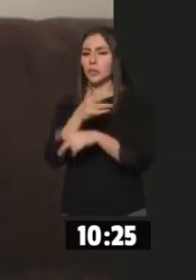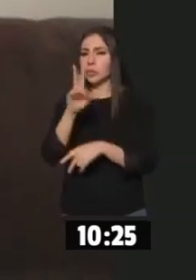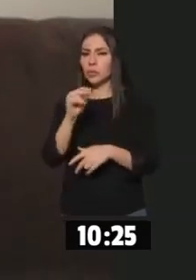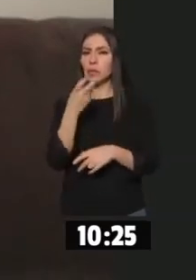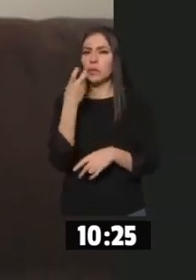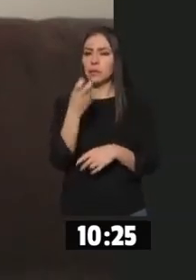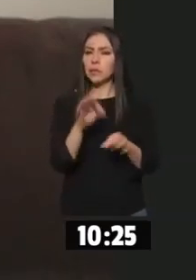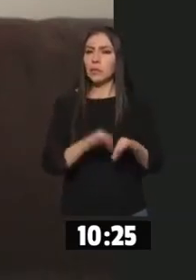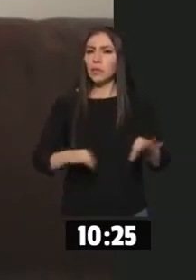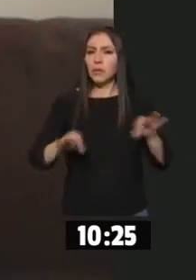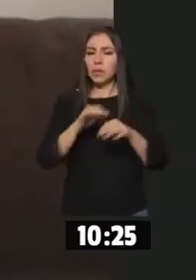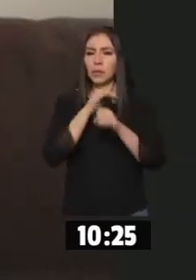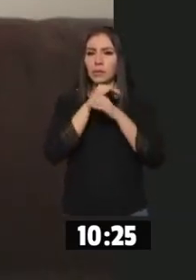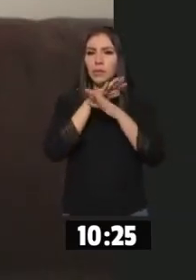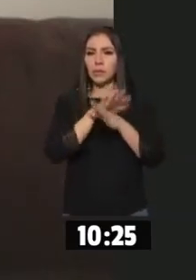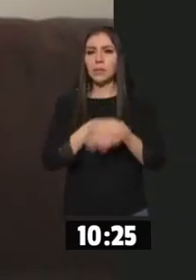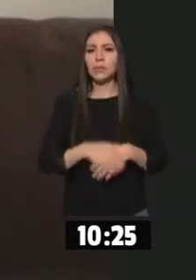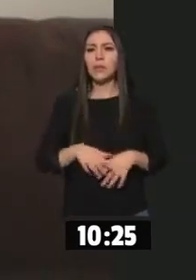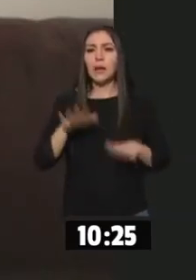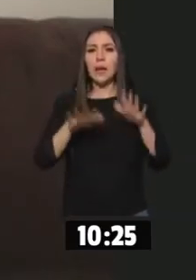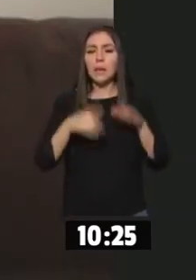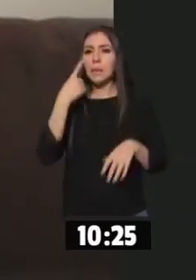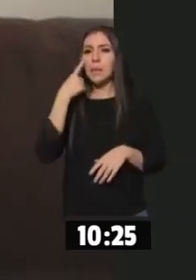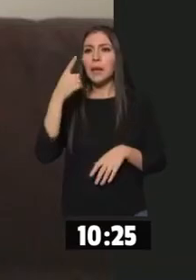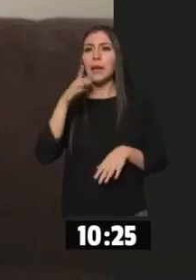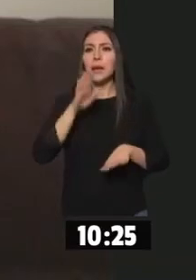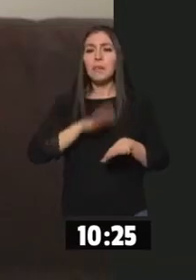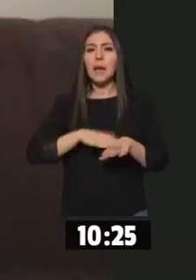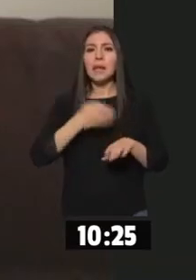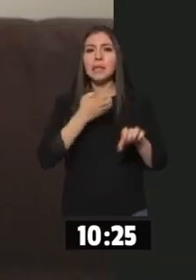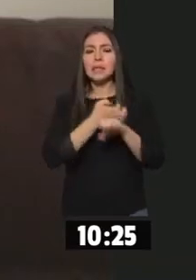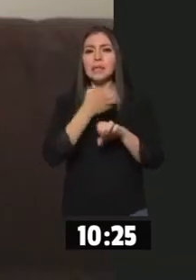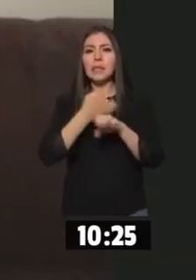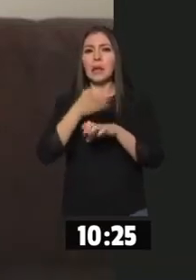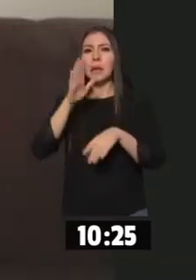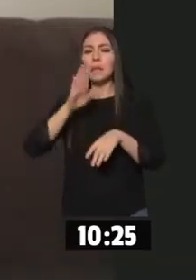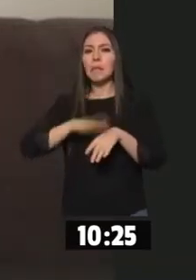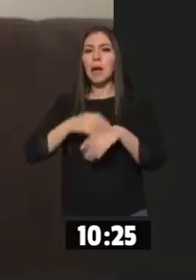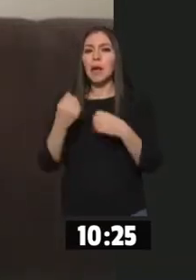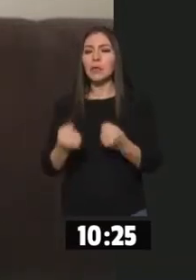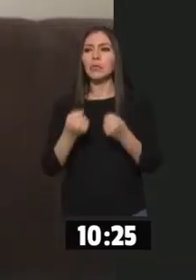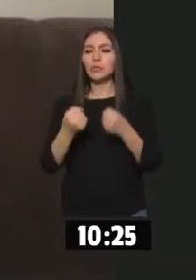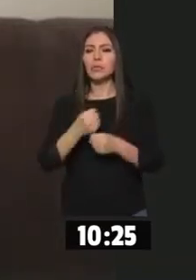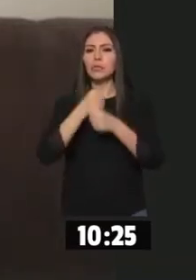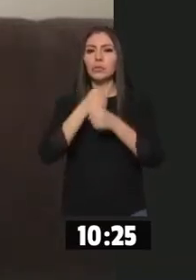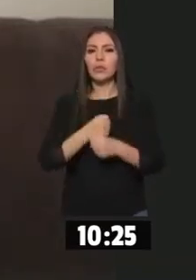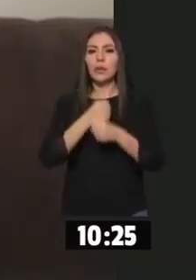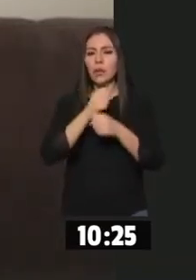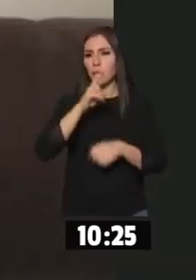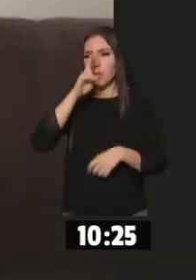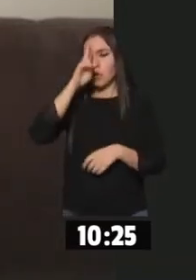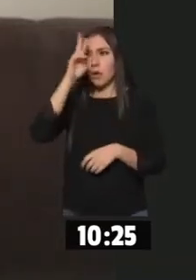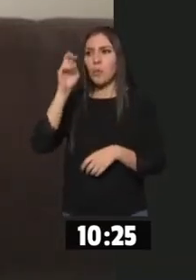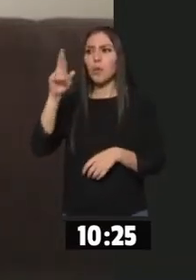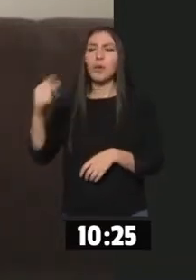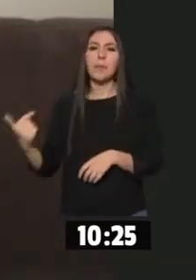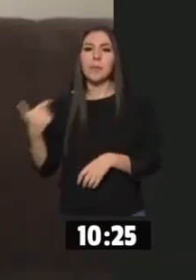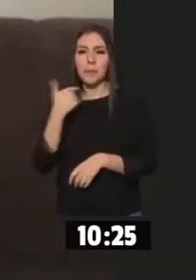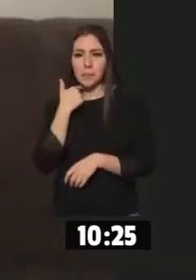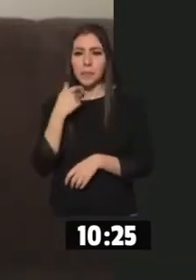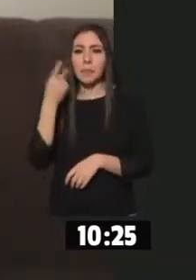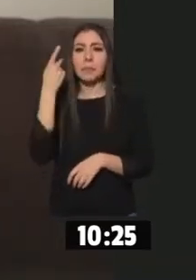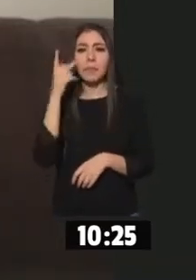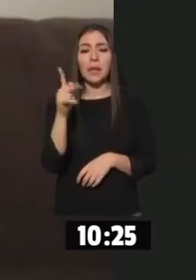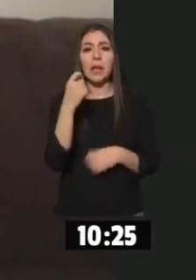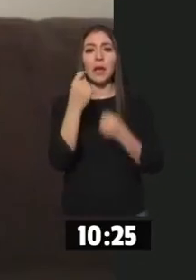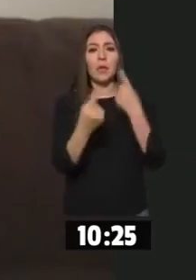bien interesante. Sí. Generalmente pues, ocurre en los estados más castigados por la violencia homicida. Pero, por ejemplo, te voy a dar un dato. De los estados